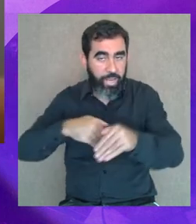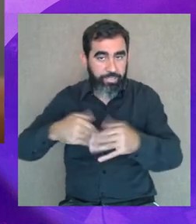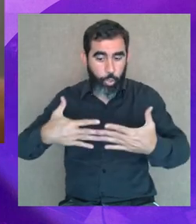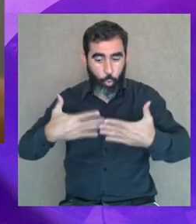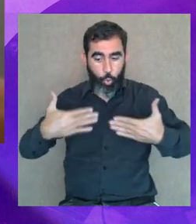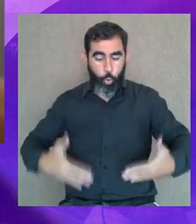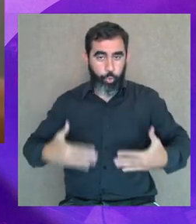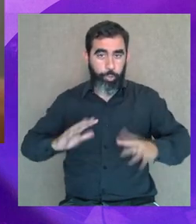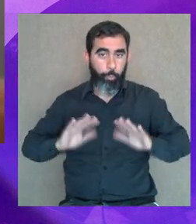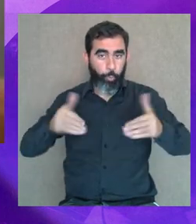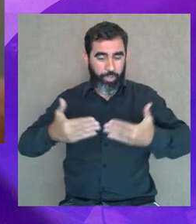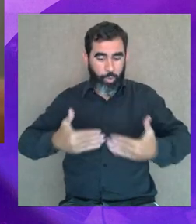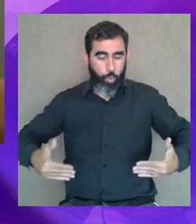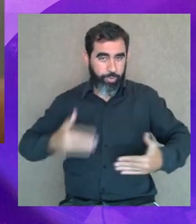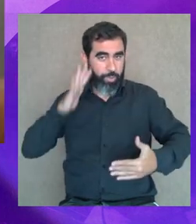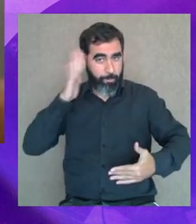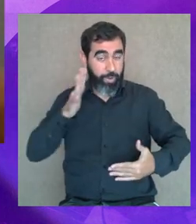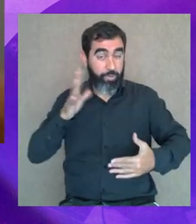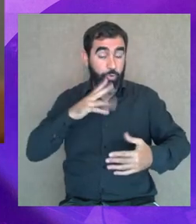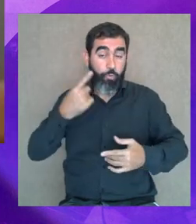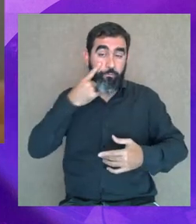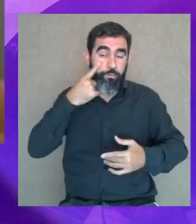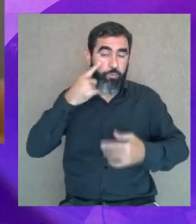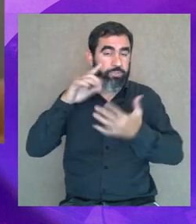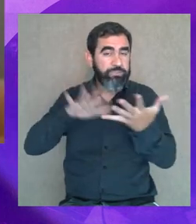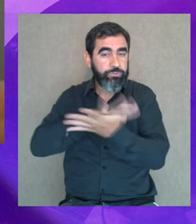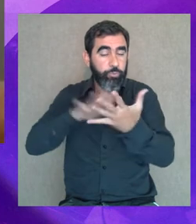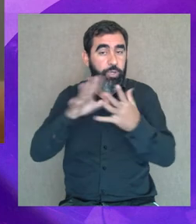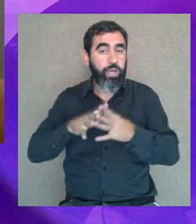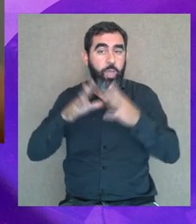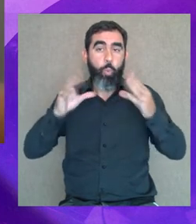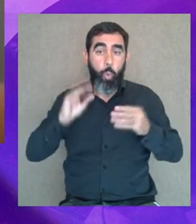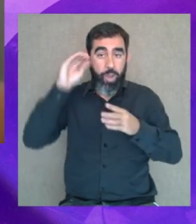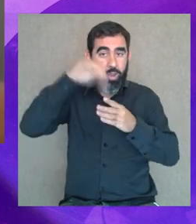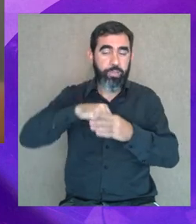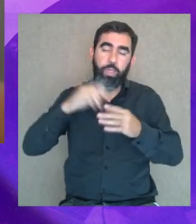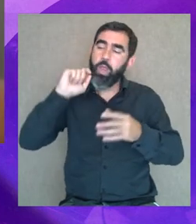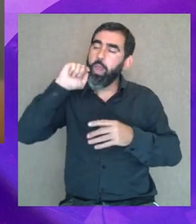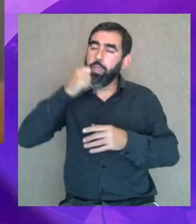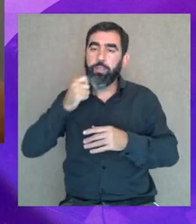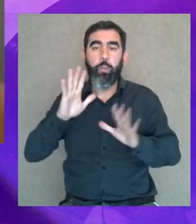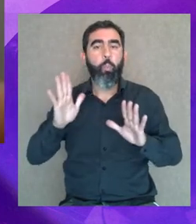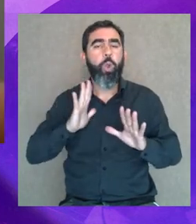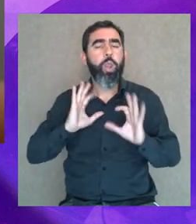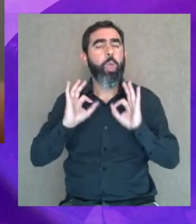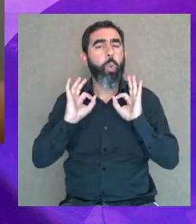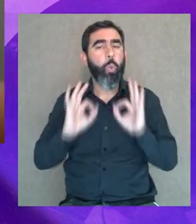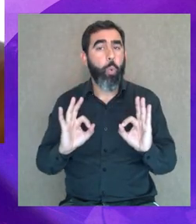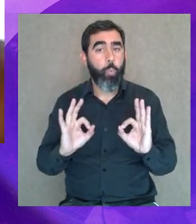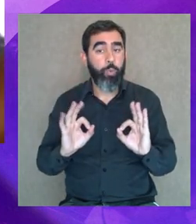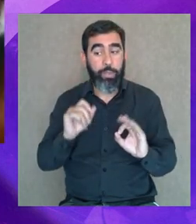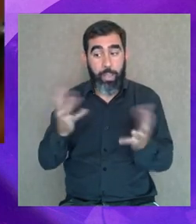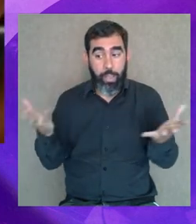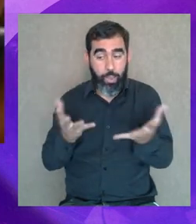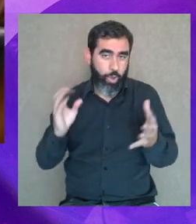con una minifalda por la calle es que yo vivo una realidad dentro de la escuela que es súper doliendo a las mujeres se sienten como muy cómodas las